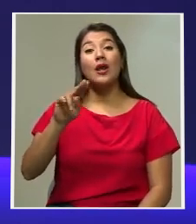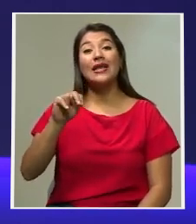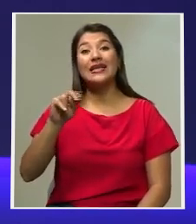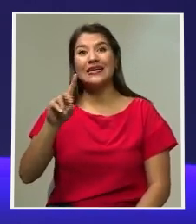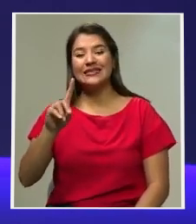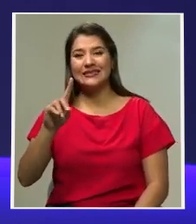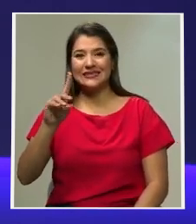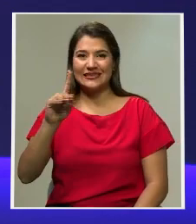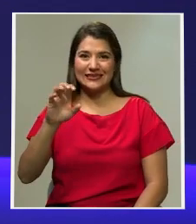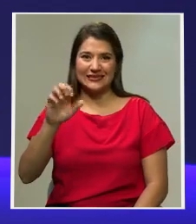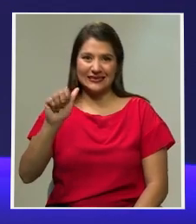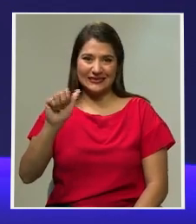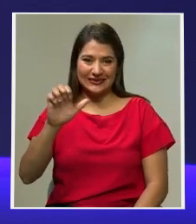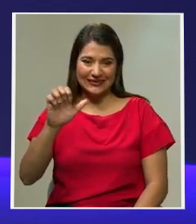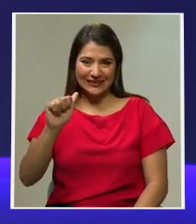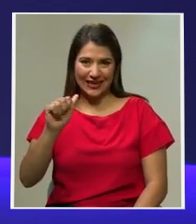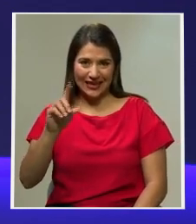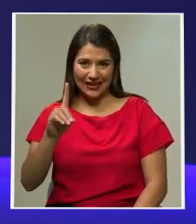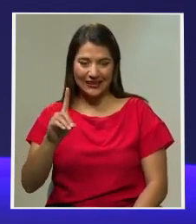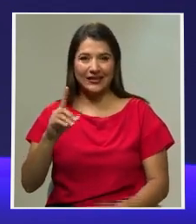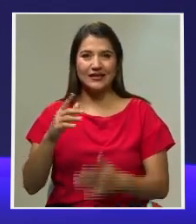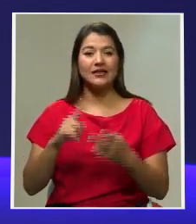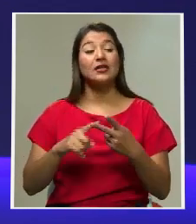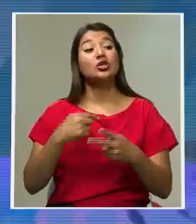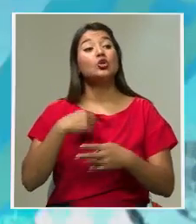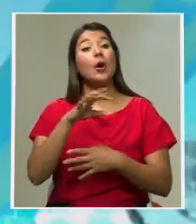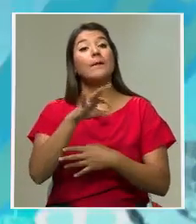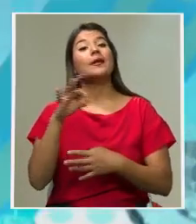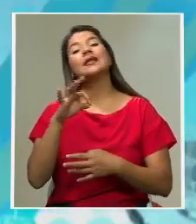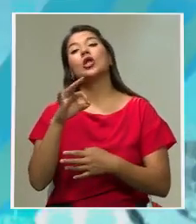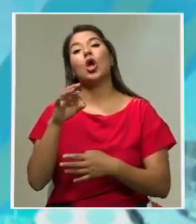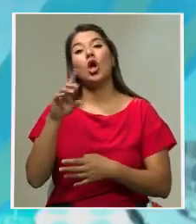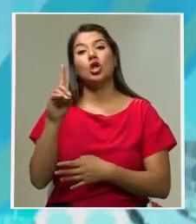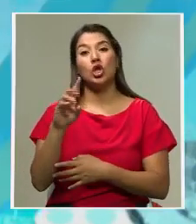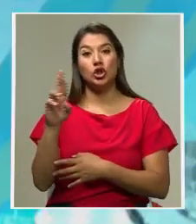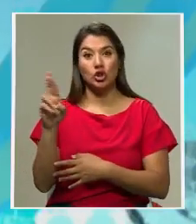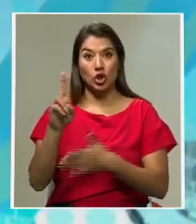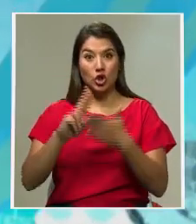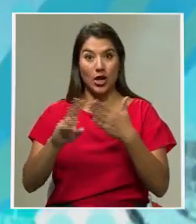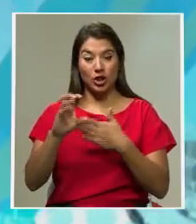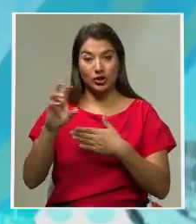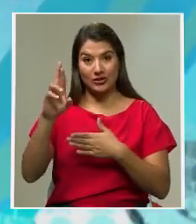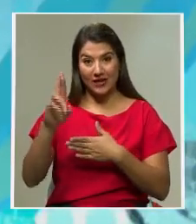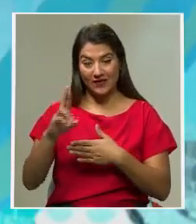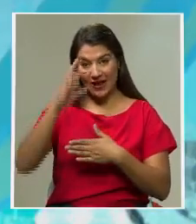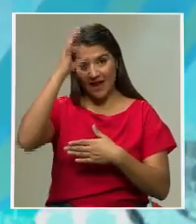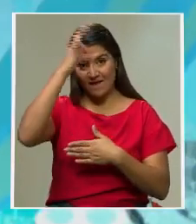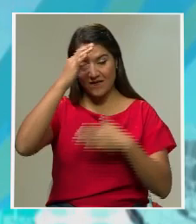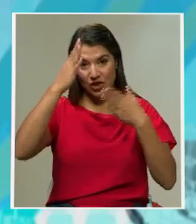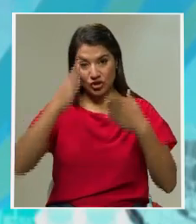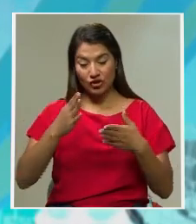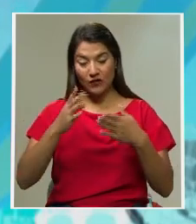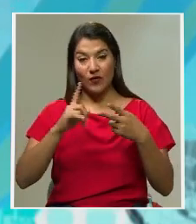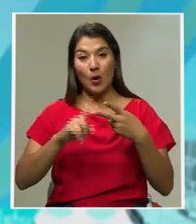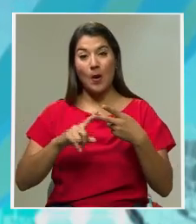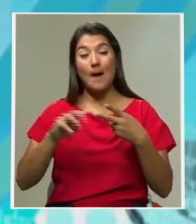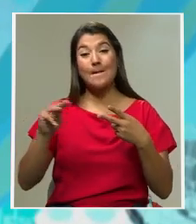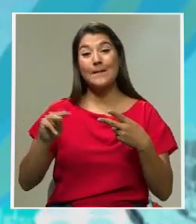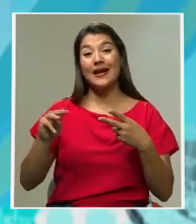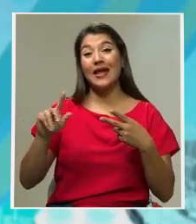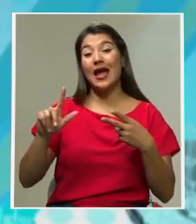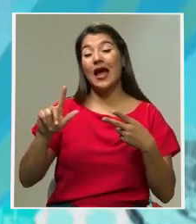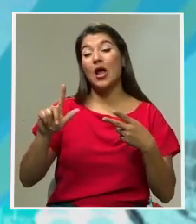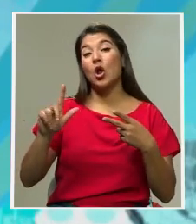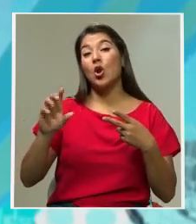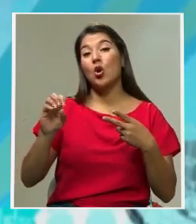los autores, el doctor Camilo Retana de la Escuela de Filosofía de la UCR y a María Lourdes Cortés, también doctora en